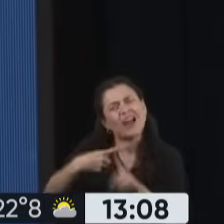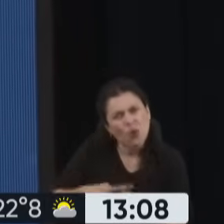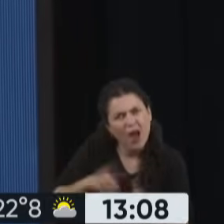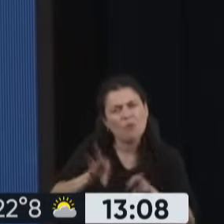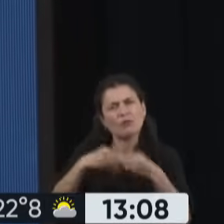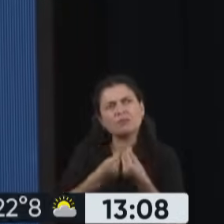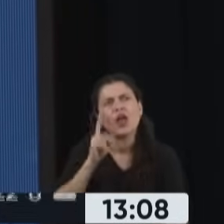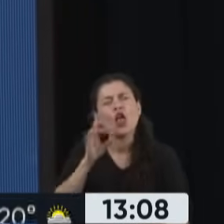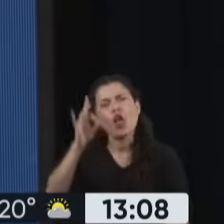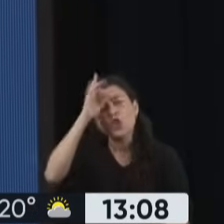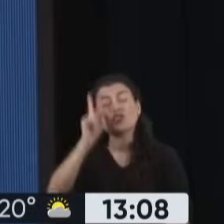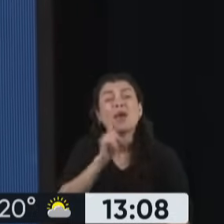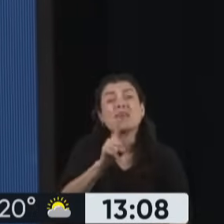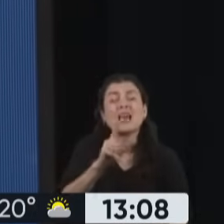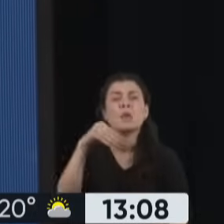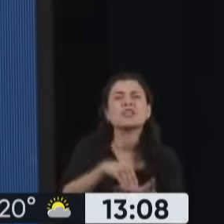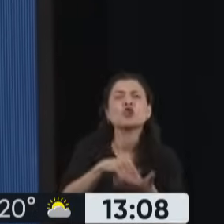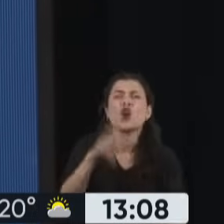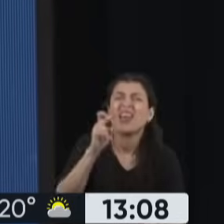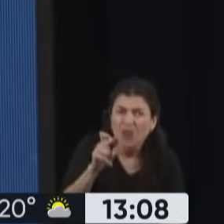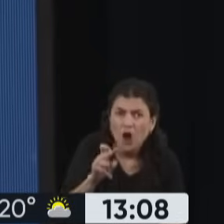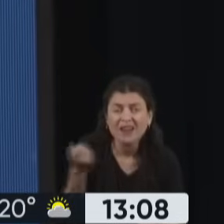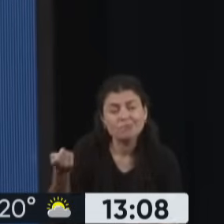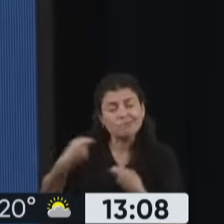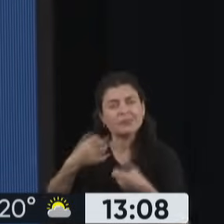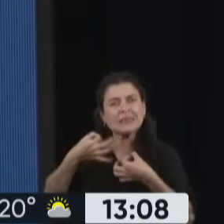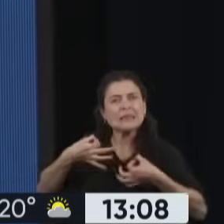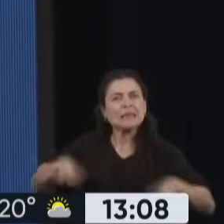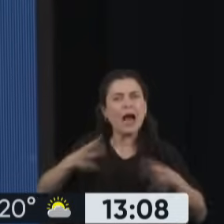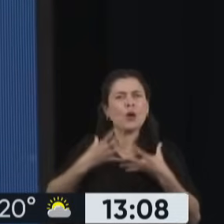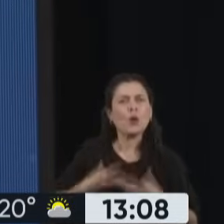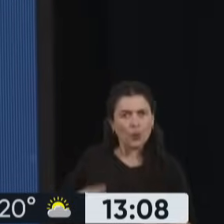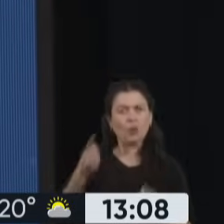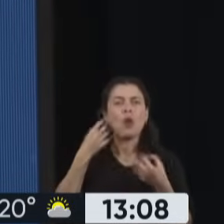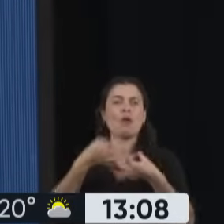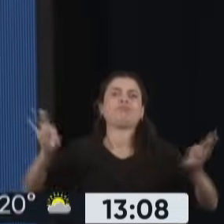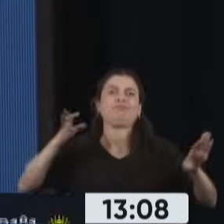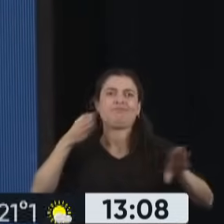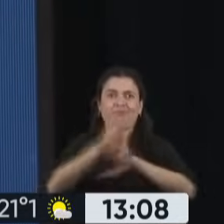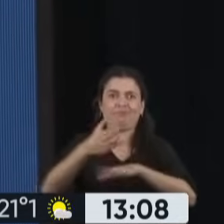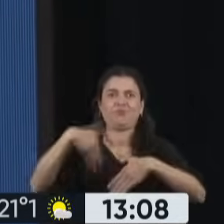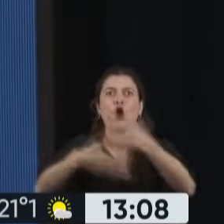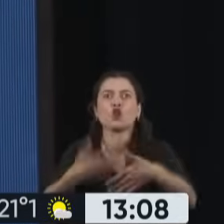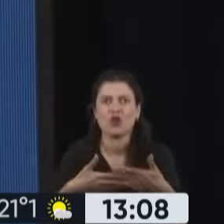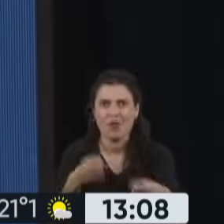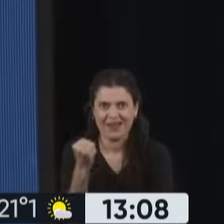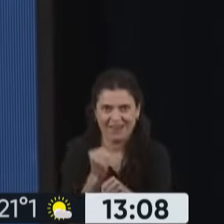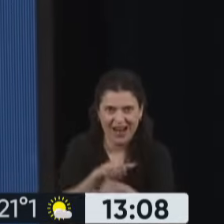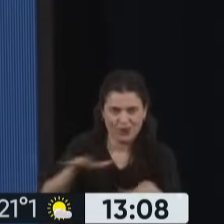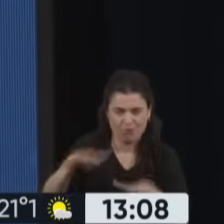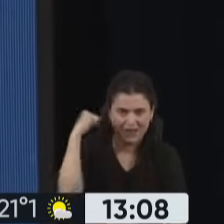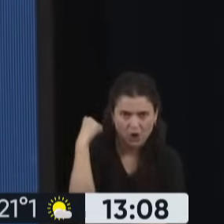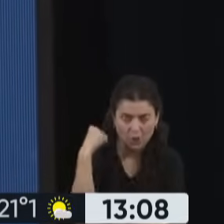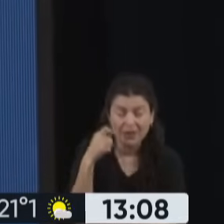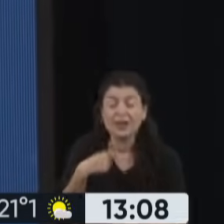con 12.000 millones de dólares podíamos salir. Y entonces yo dije que si conseguía